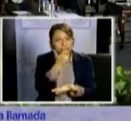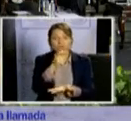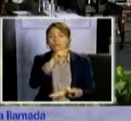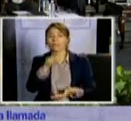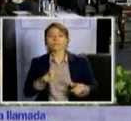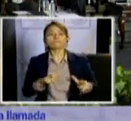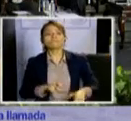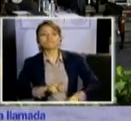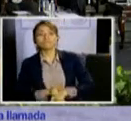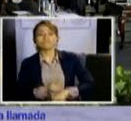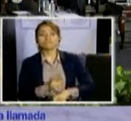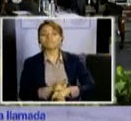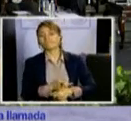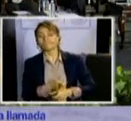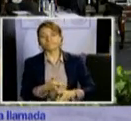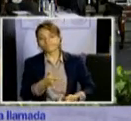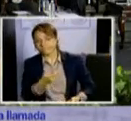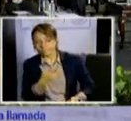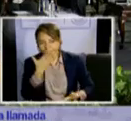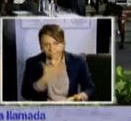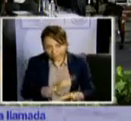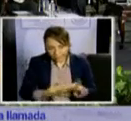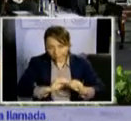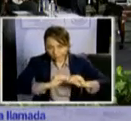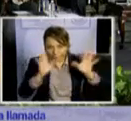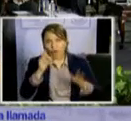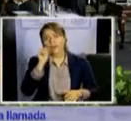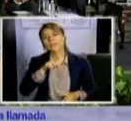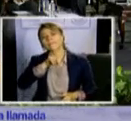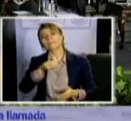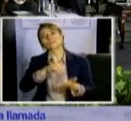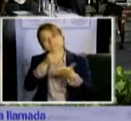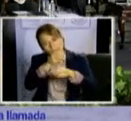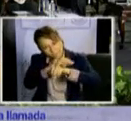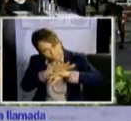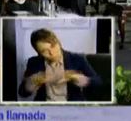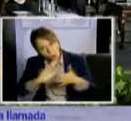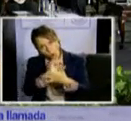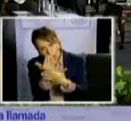verificación. Para mí, los grandes retos que vienen para este nuevo acuerdo,